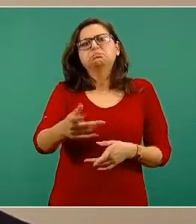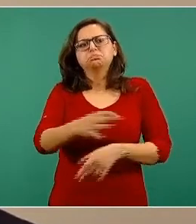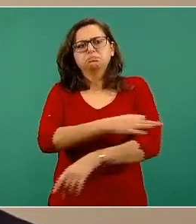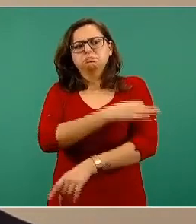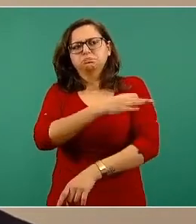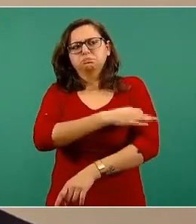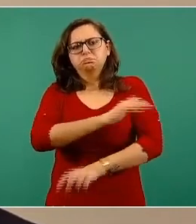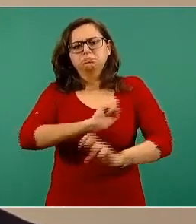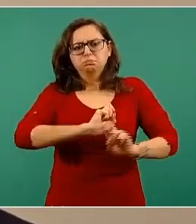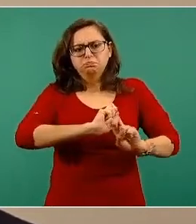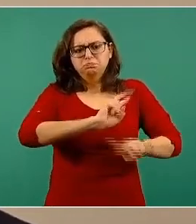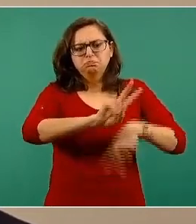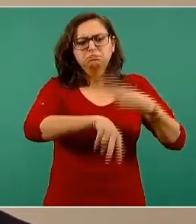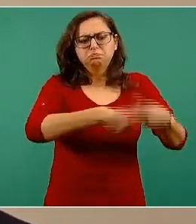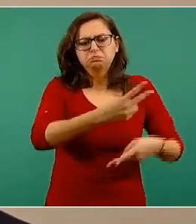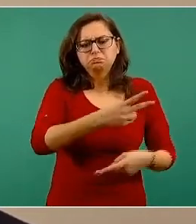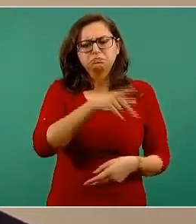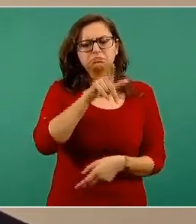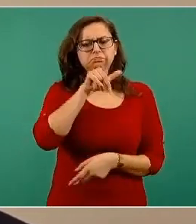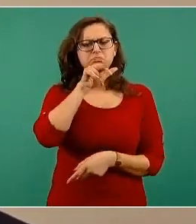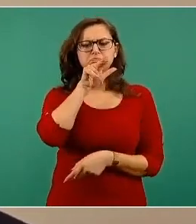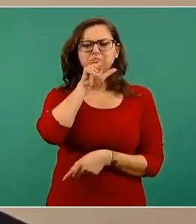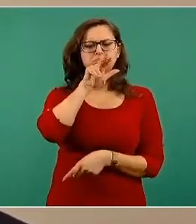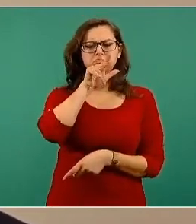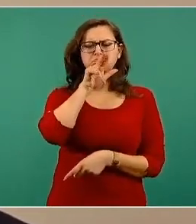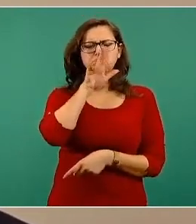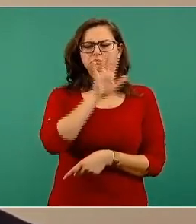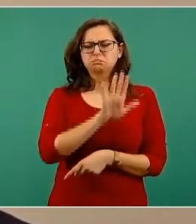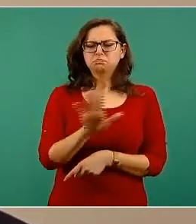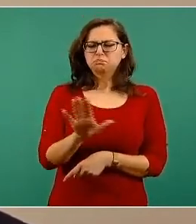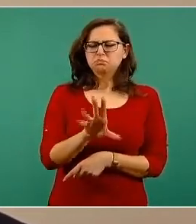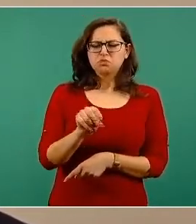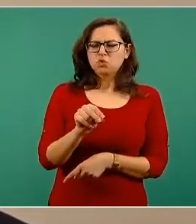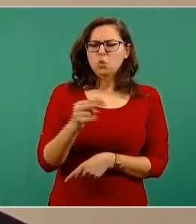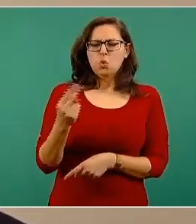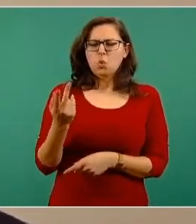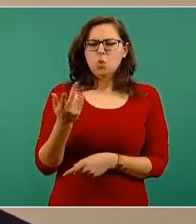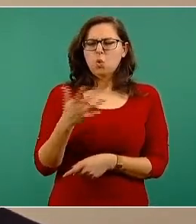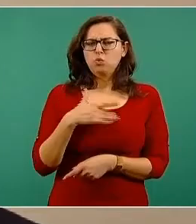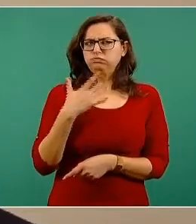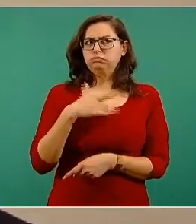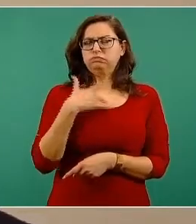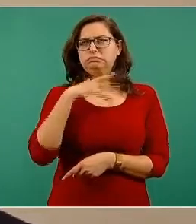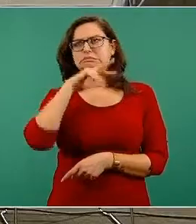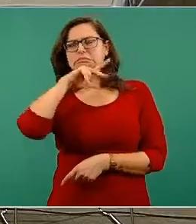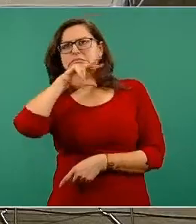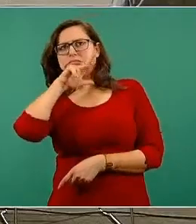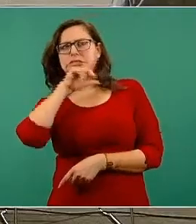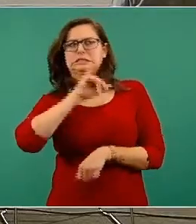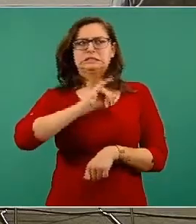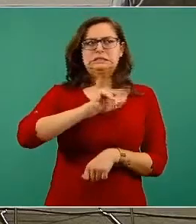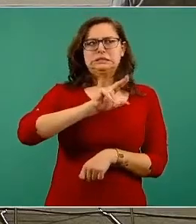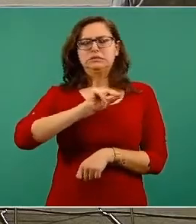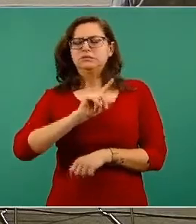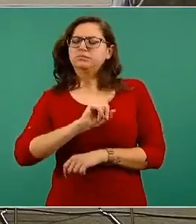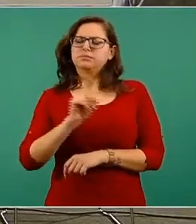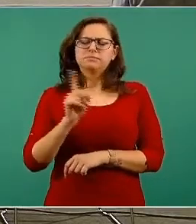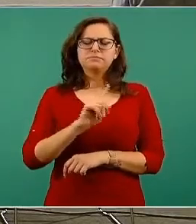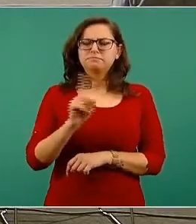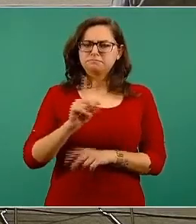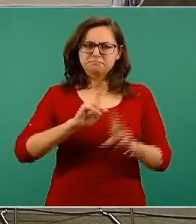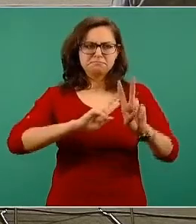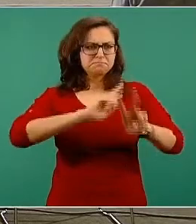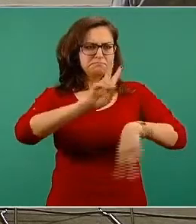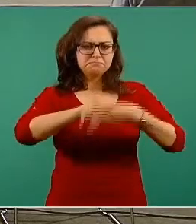vacuna, no se preocupe por lo que pudiera en su momento suceder en el sentido de la valoración, porque esa se la van